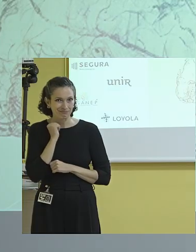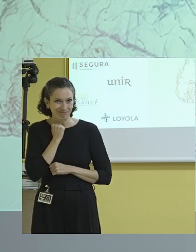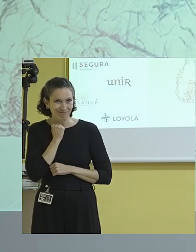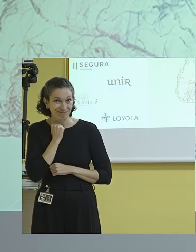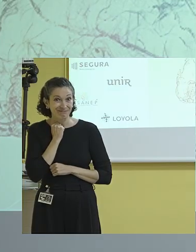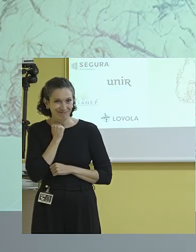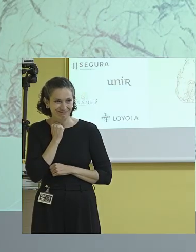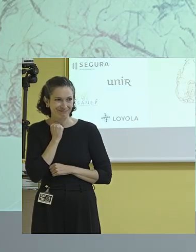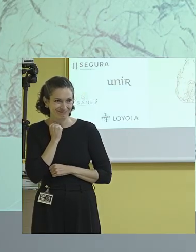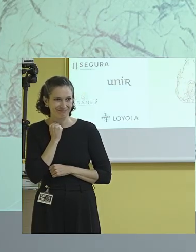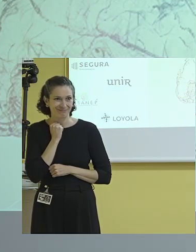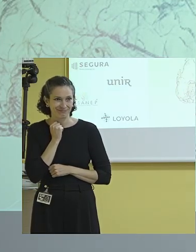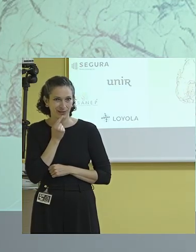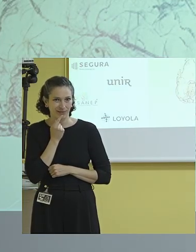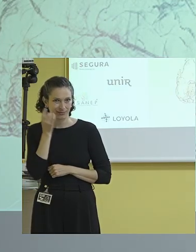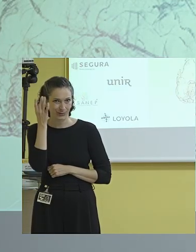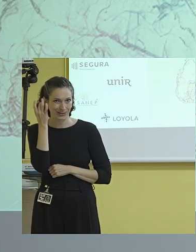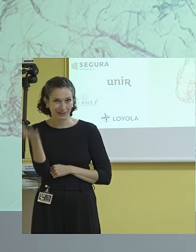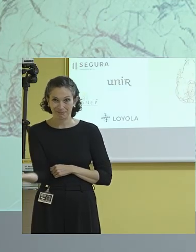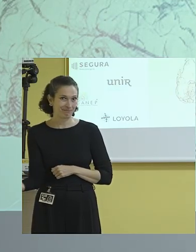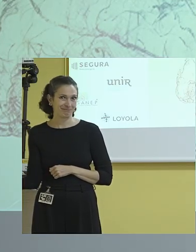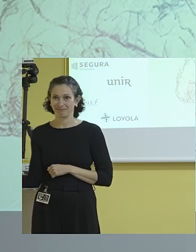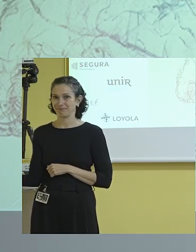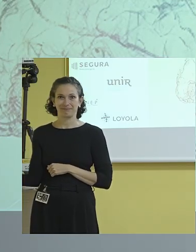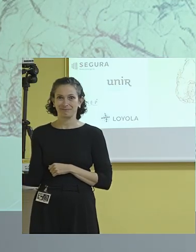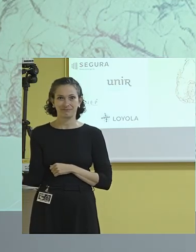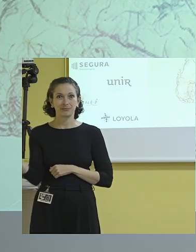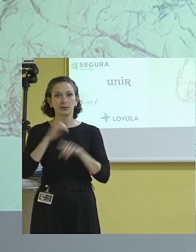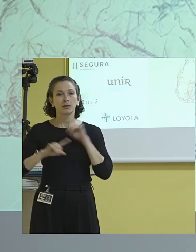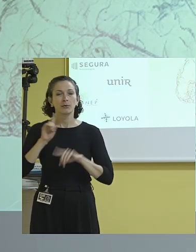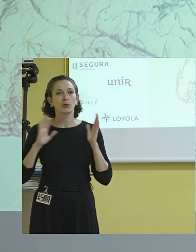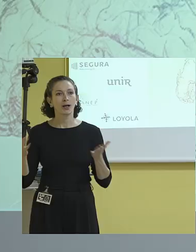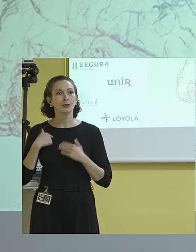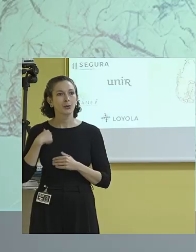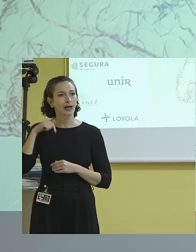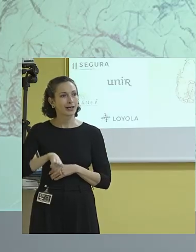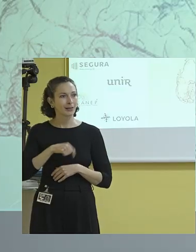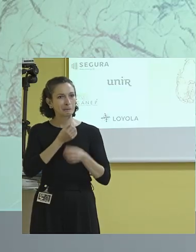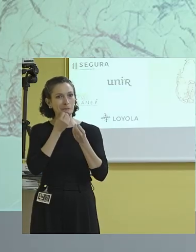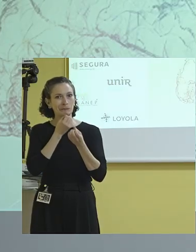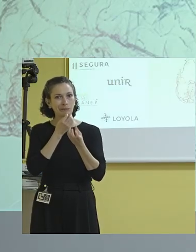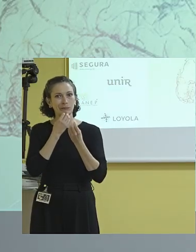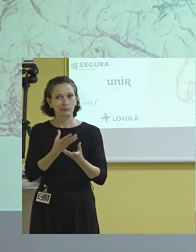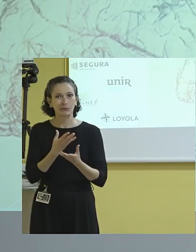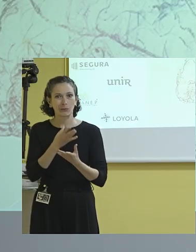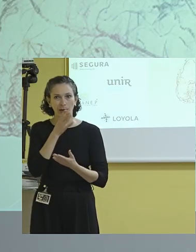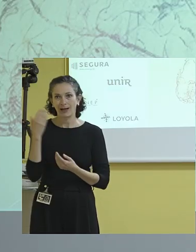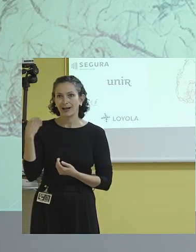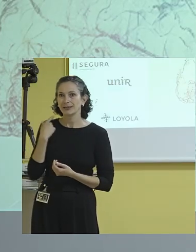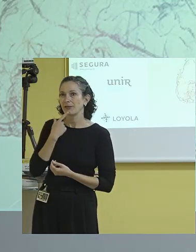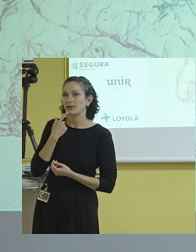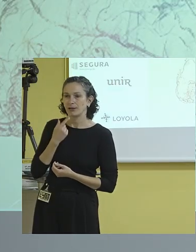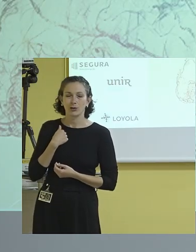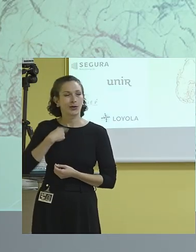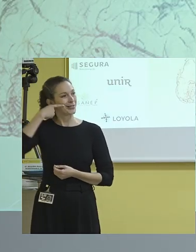Claro, esto es una tontería como un piano, claro. Pero el problema es que lo estoy diciendo yo aquí, después del currículum que han contado de que es un